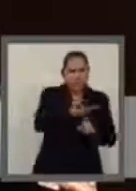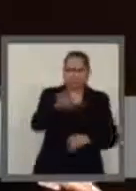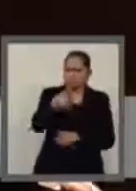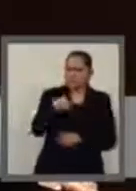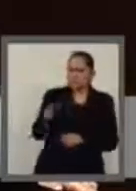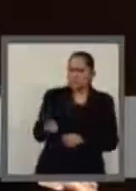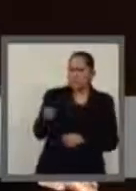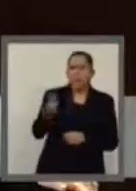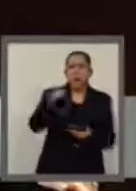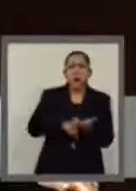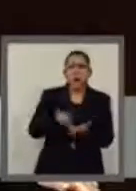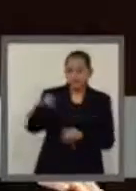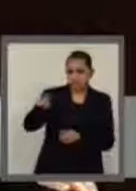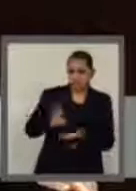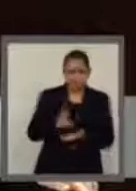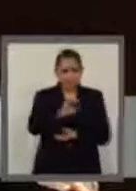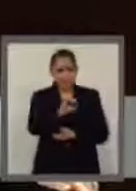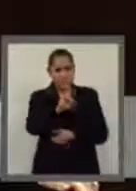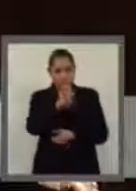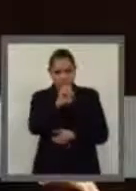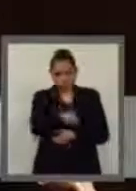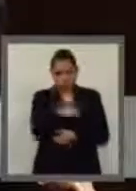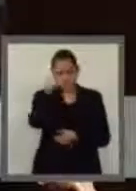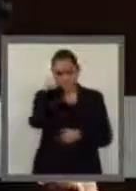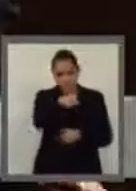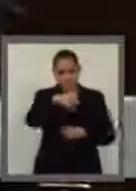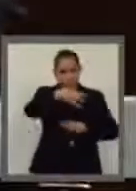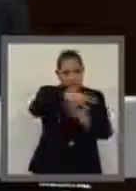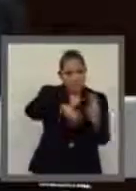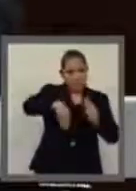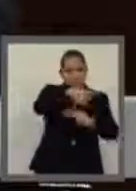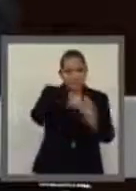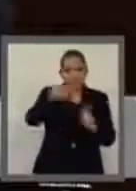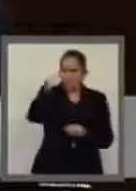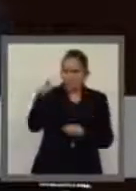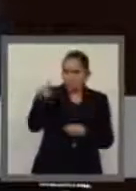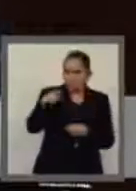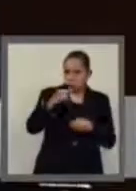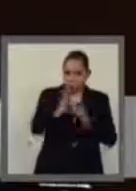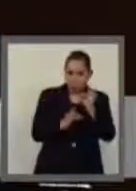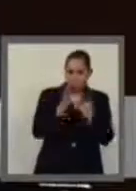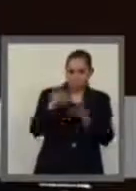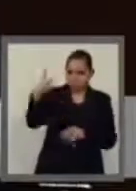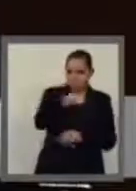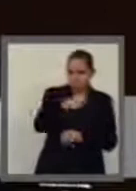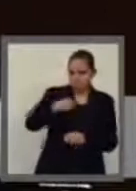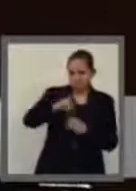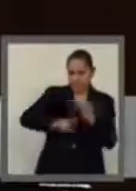la inversión pública que se va a movilizar para cumplir las obligaciones derivadas de la Ley